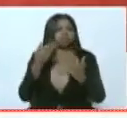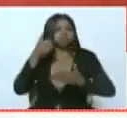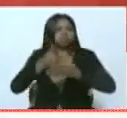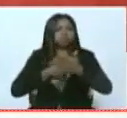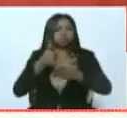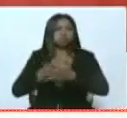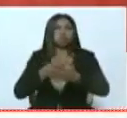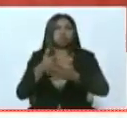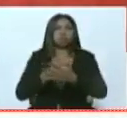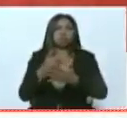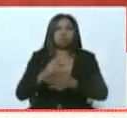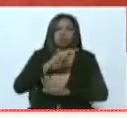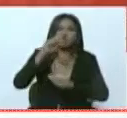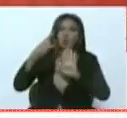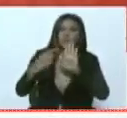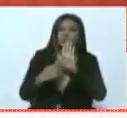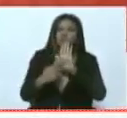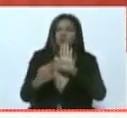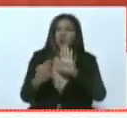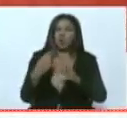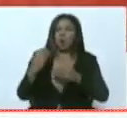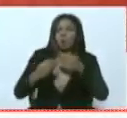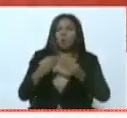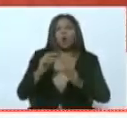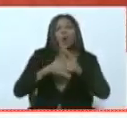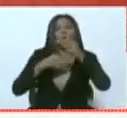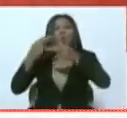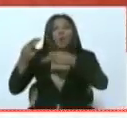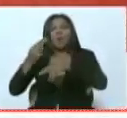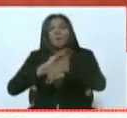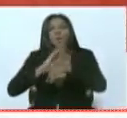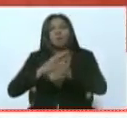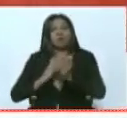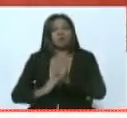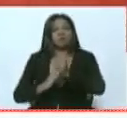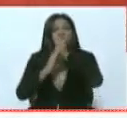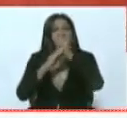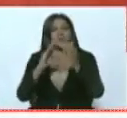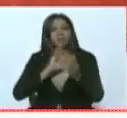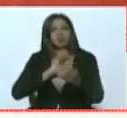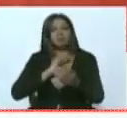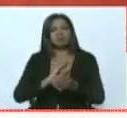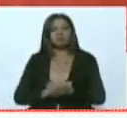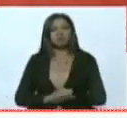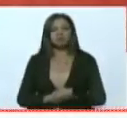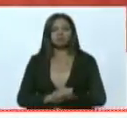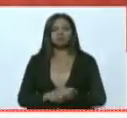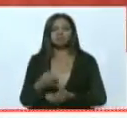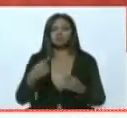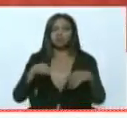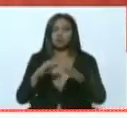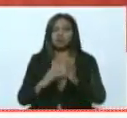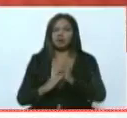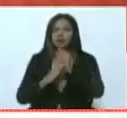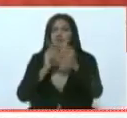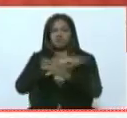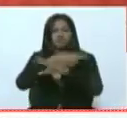Se constituyó construyendo un poderoso liderazgo. Un liderazgo poderoso